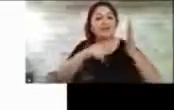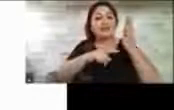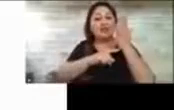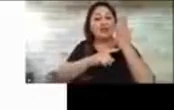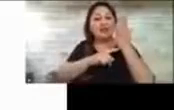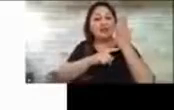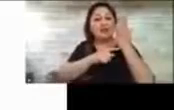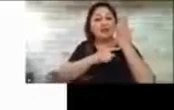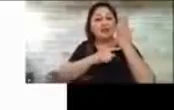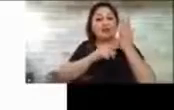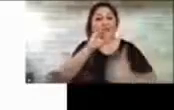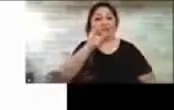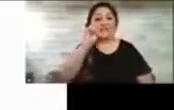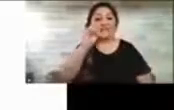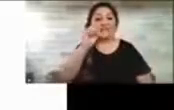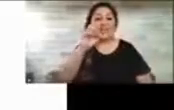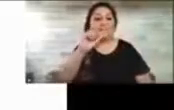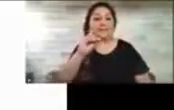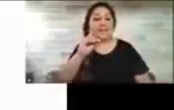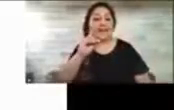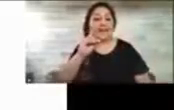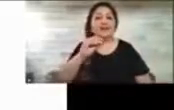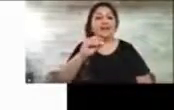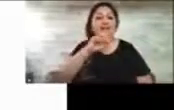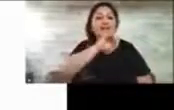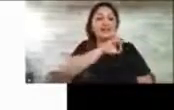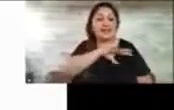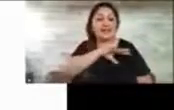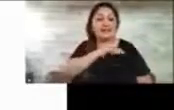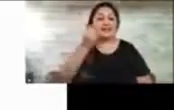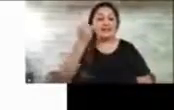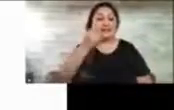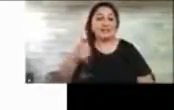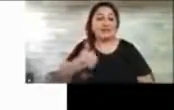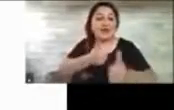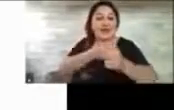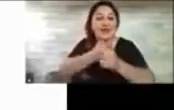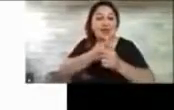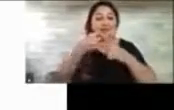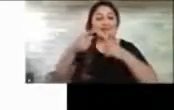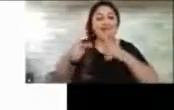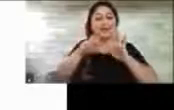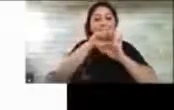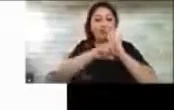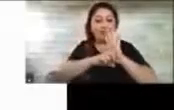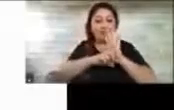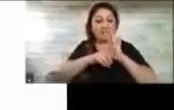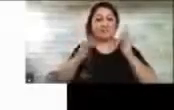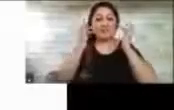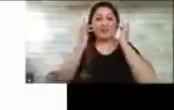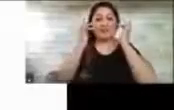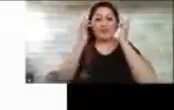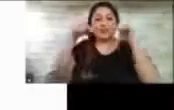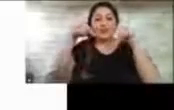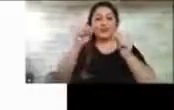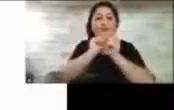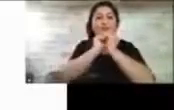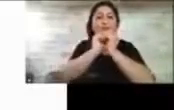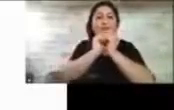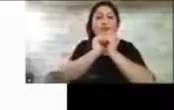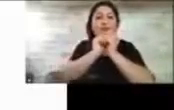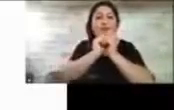acompaña constantemente en distintos proyectos en CDTUC, así que estamos muy contentas de tenerte acá, Felipe. Es un gusto contar